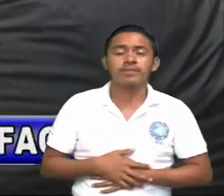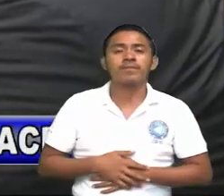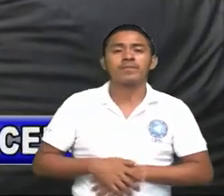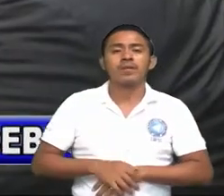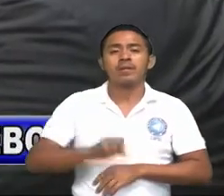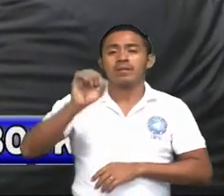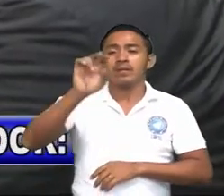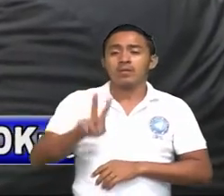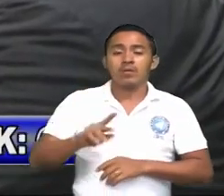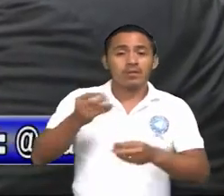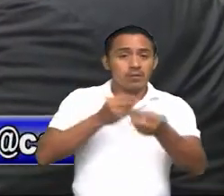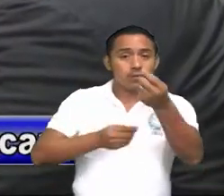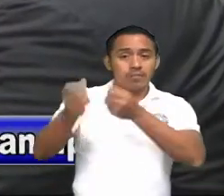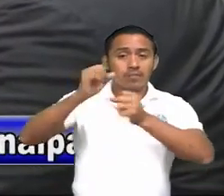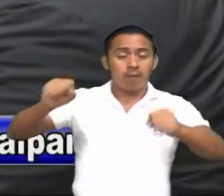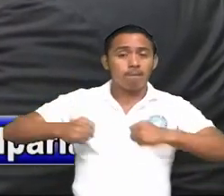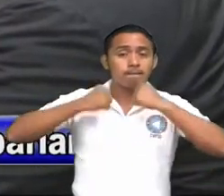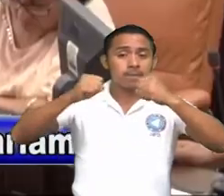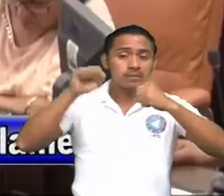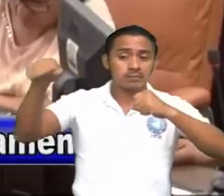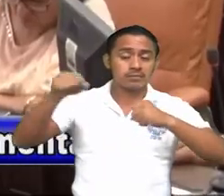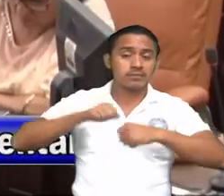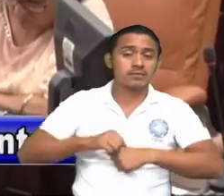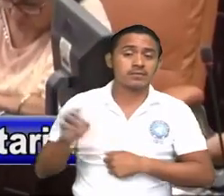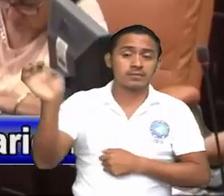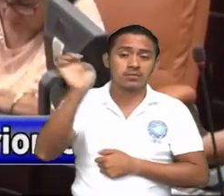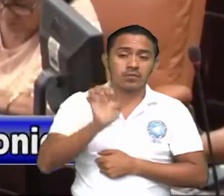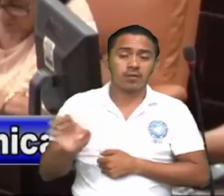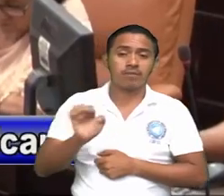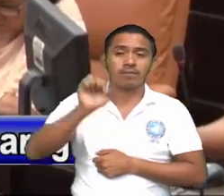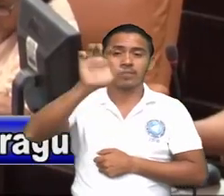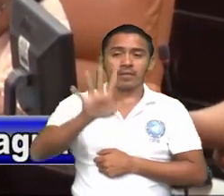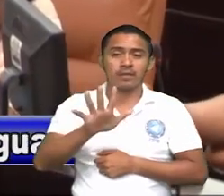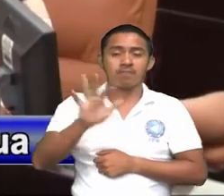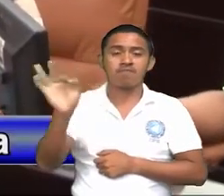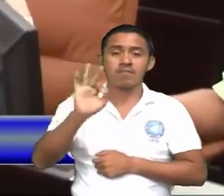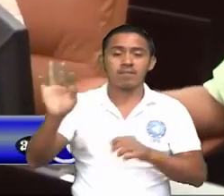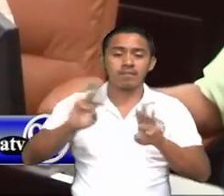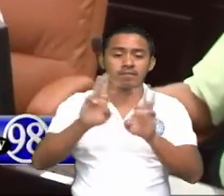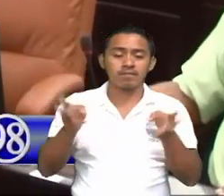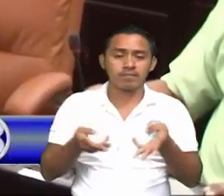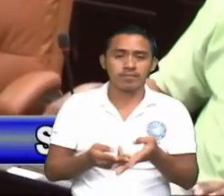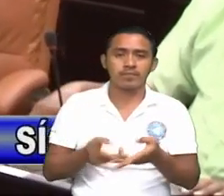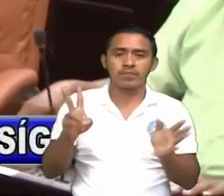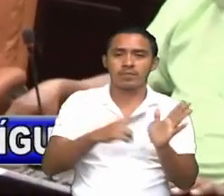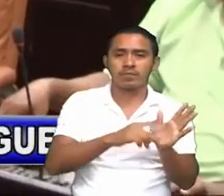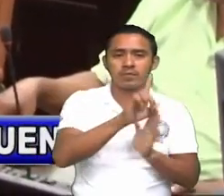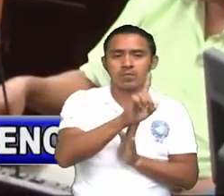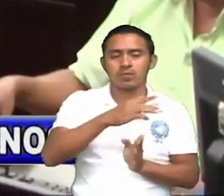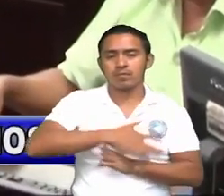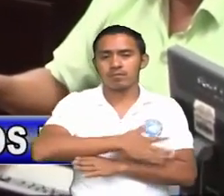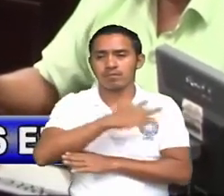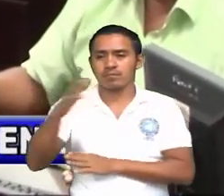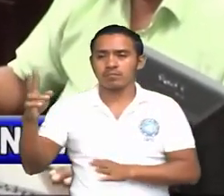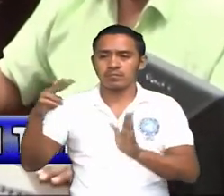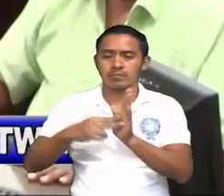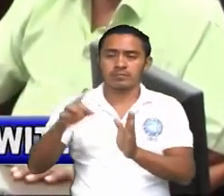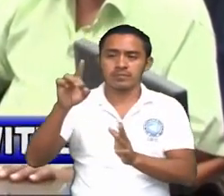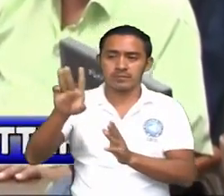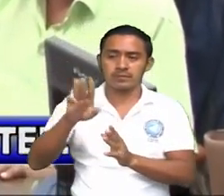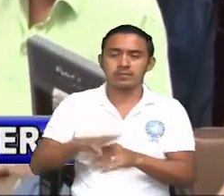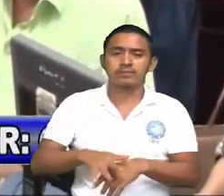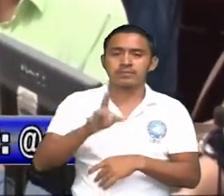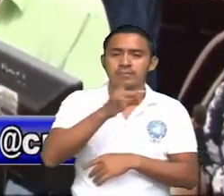segunda economía más fuerte de este continente y la quinta a nivel mundial. De 2001 a 2013, estas han pasado